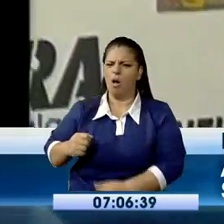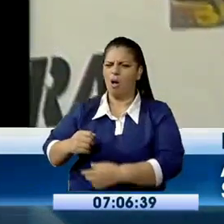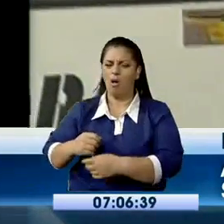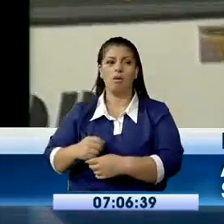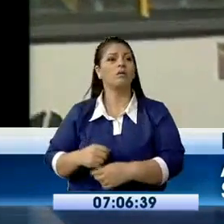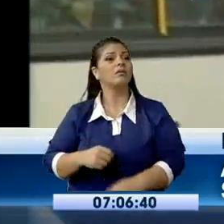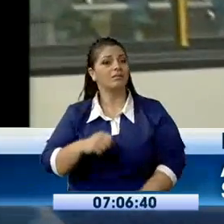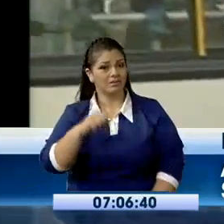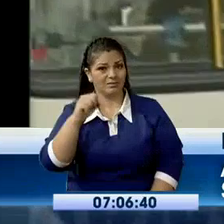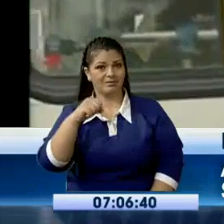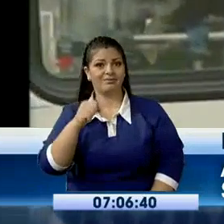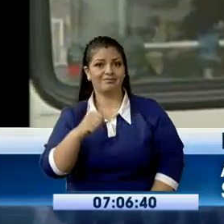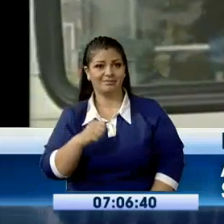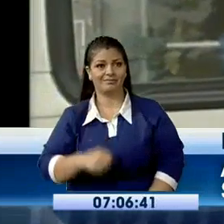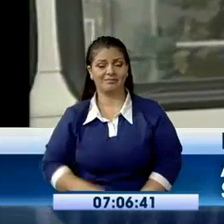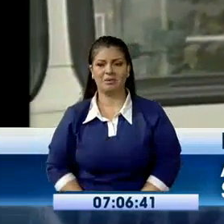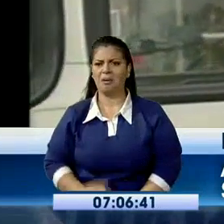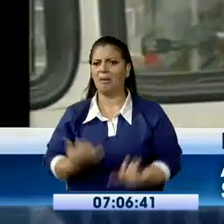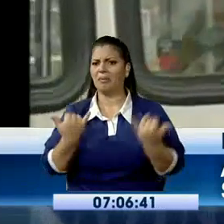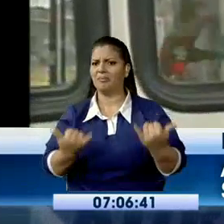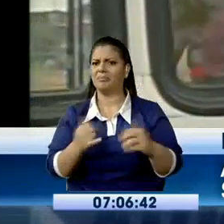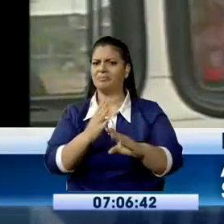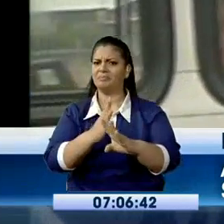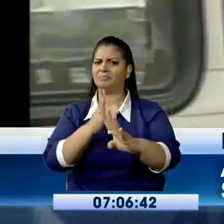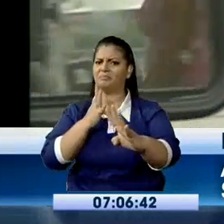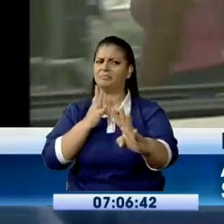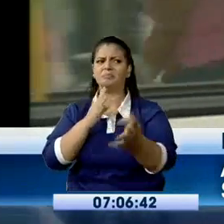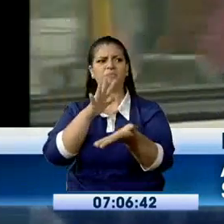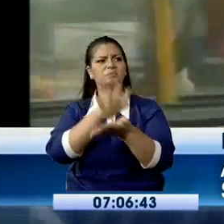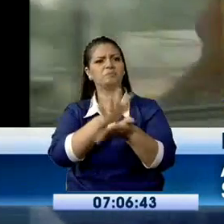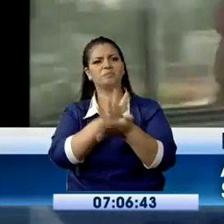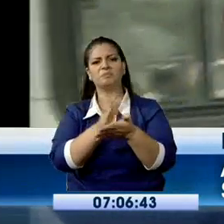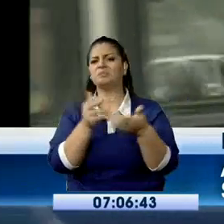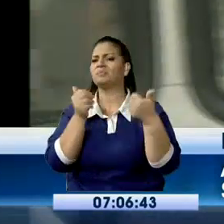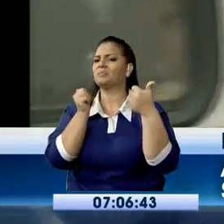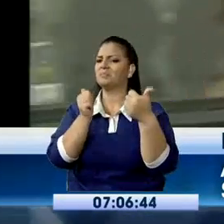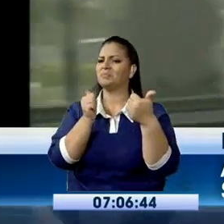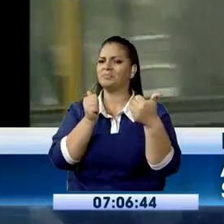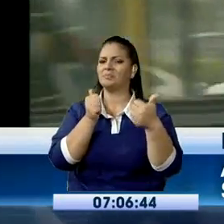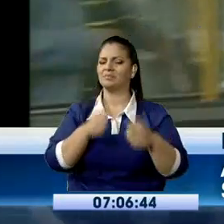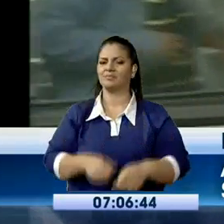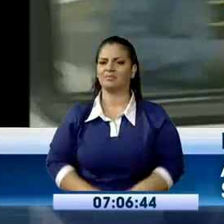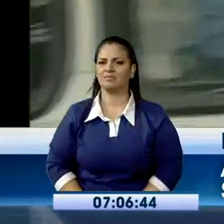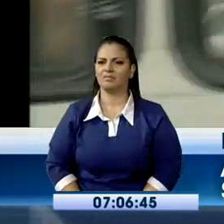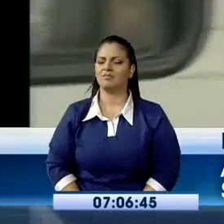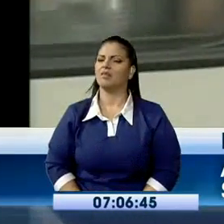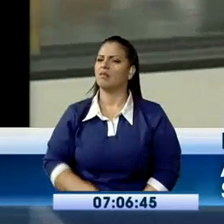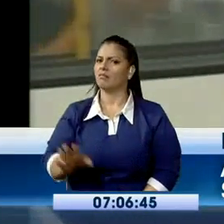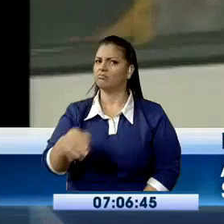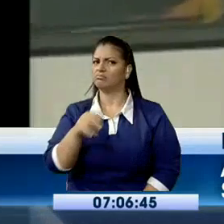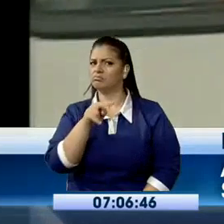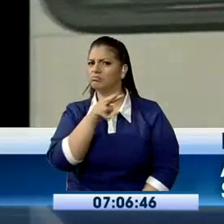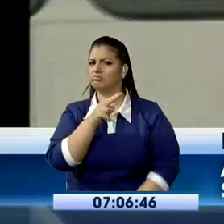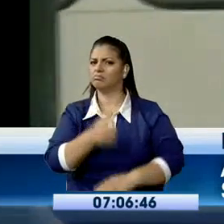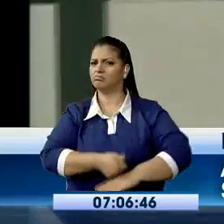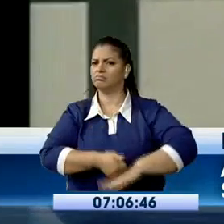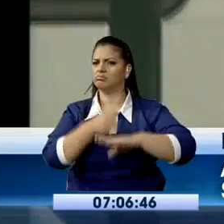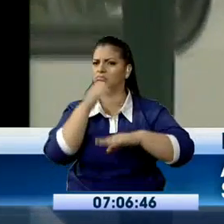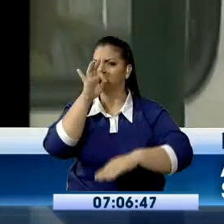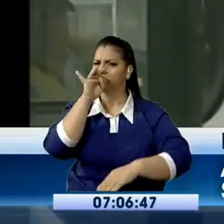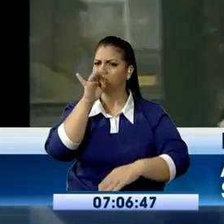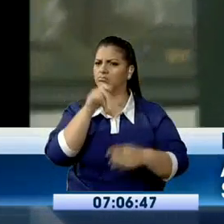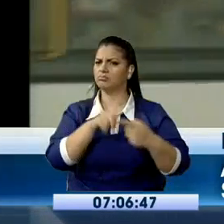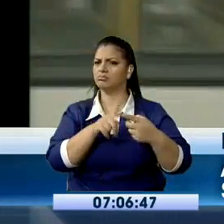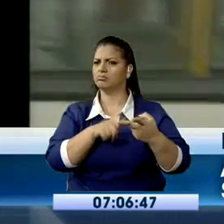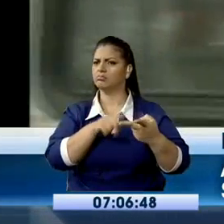mejor. Ahora se hace la cola y ya está. O sea, se deba a la presencia del agente de tránsito y el agente de la Policía Nacional.